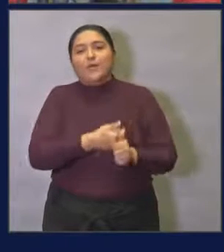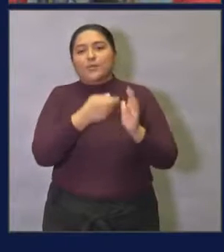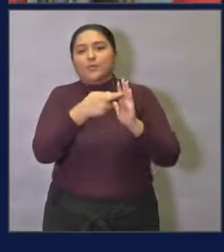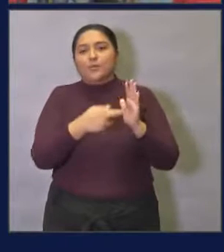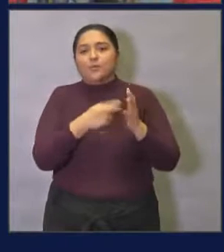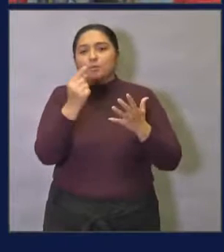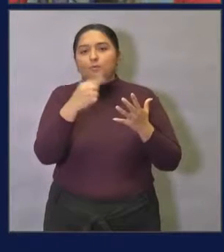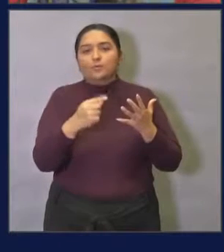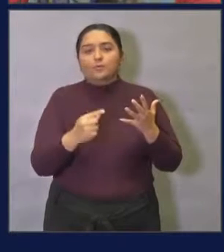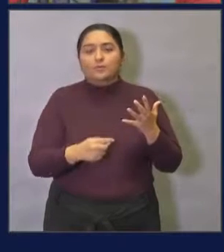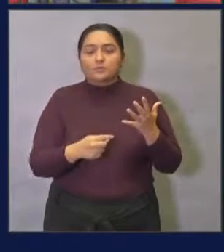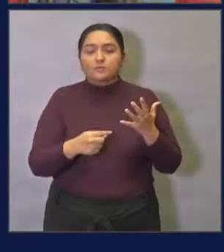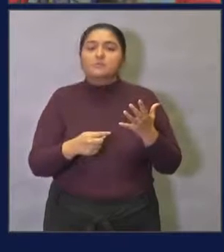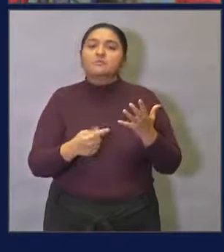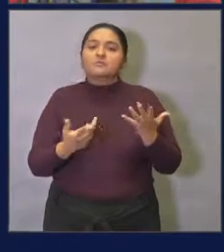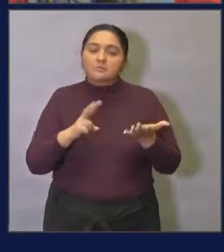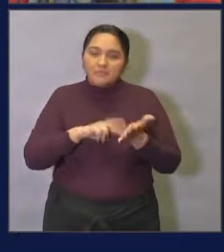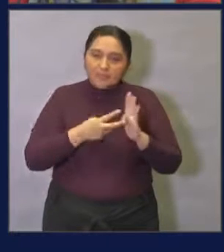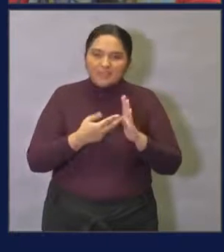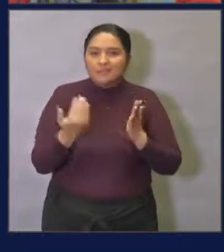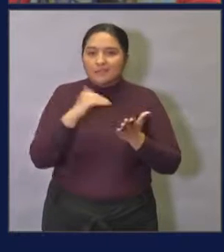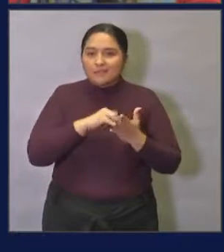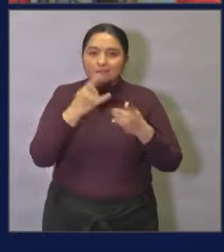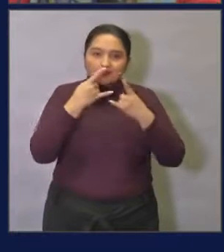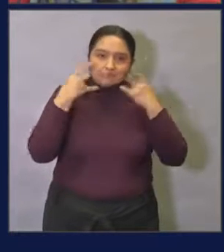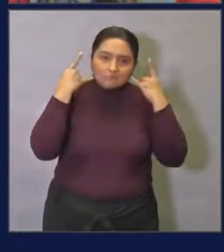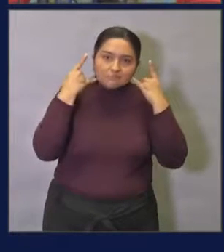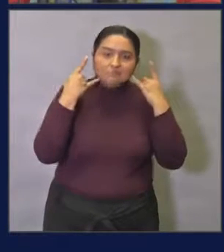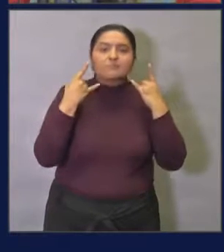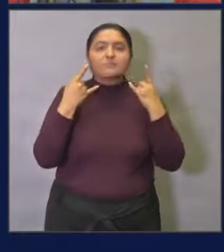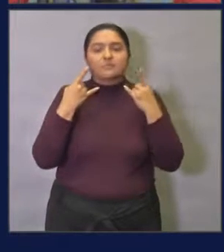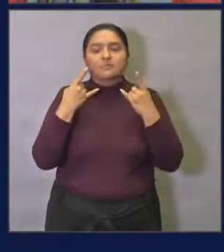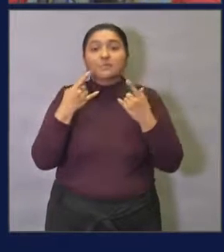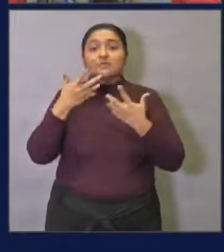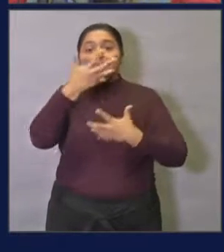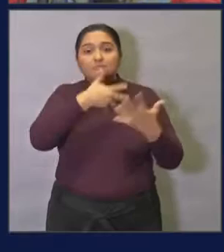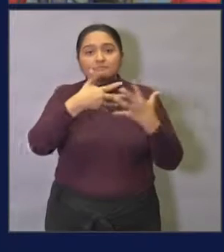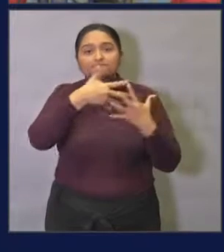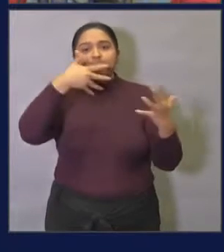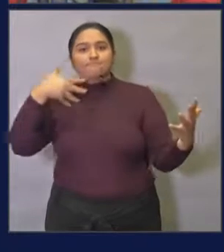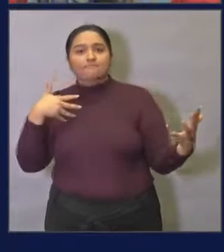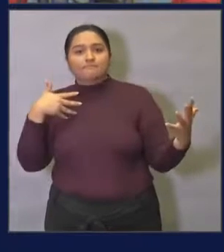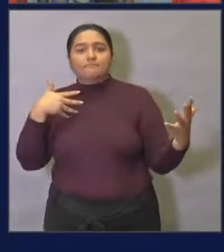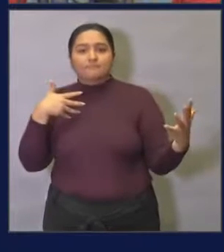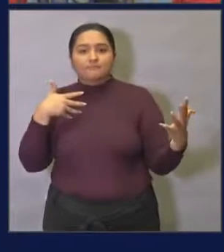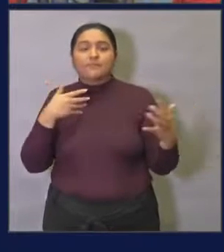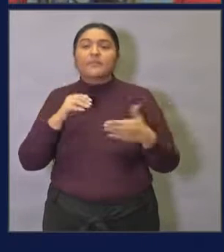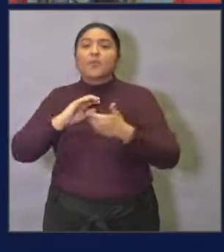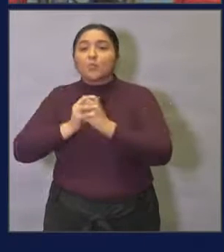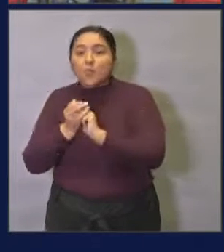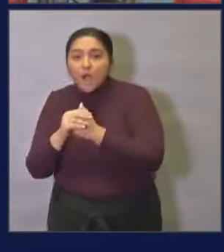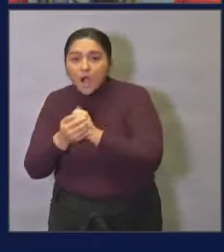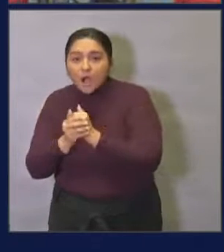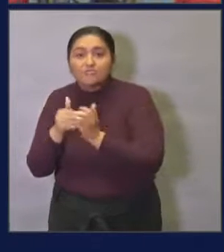significa hacer uso de las cubiertas para la cara y mantener la distancia física, lavarse